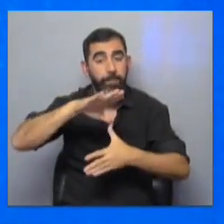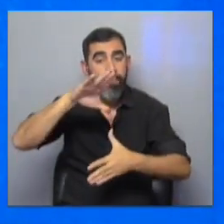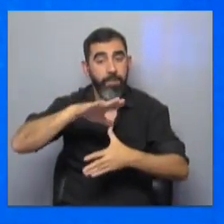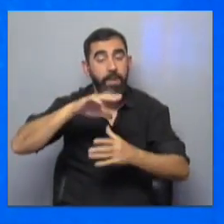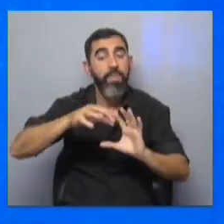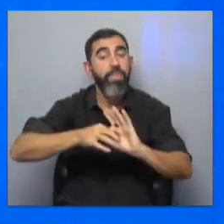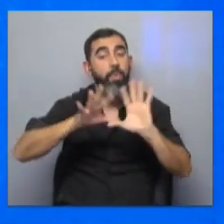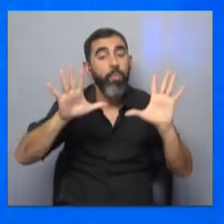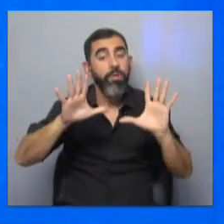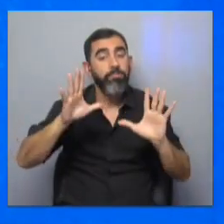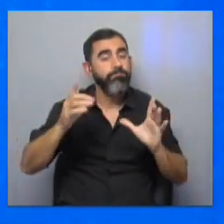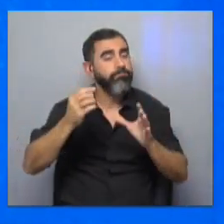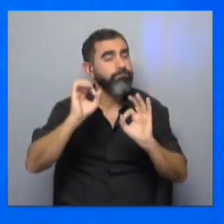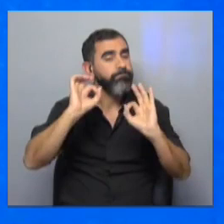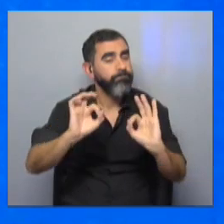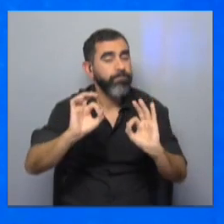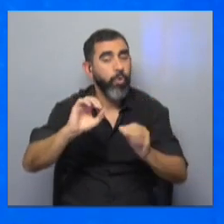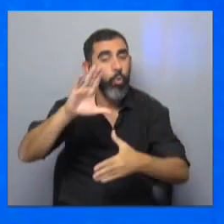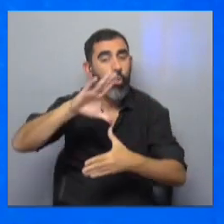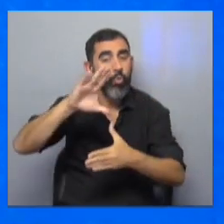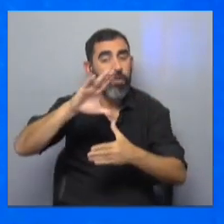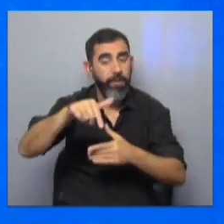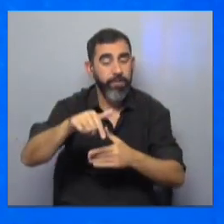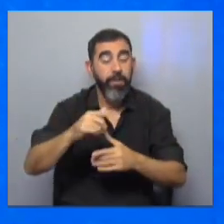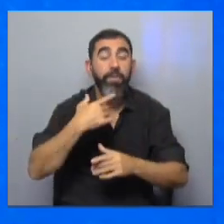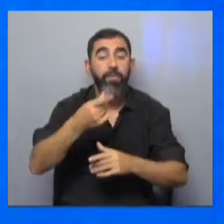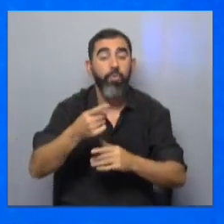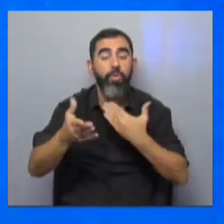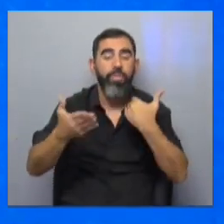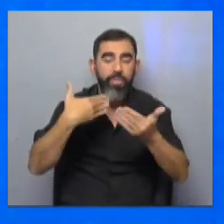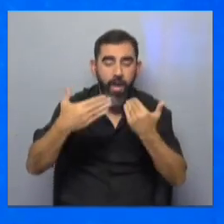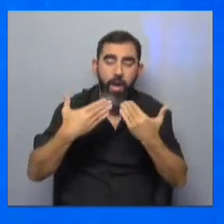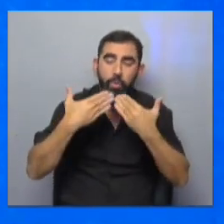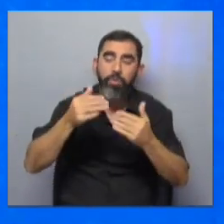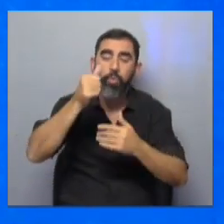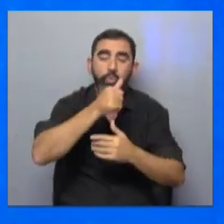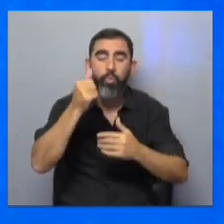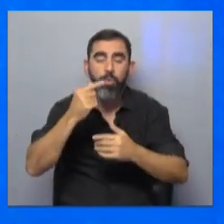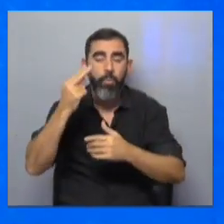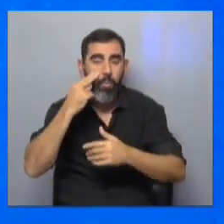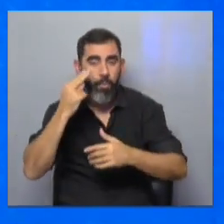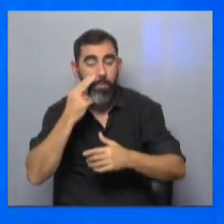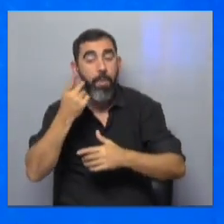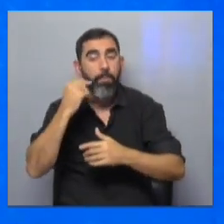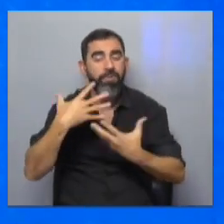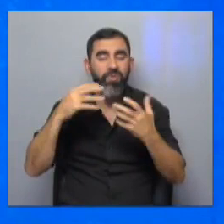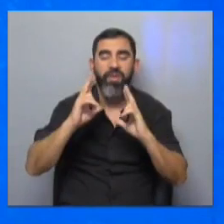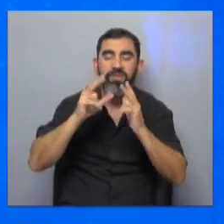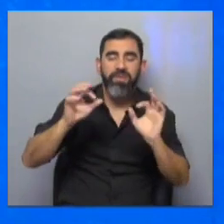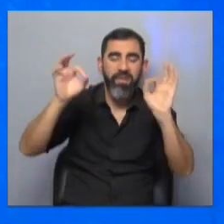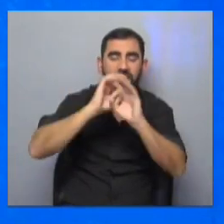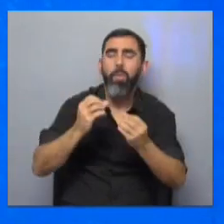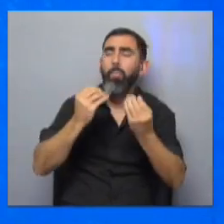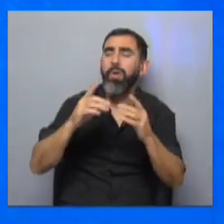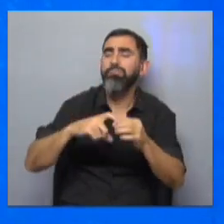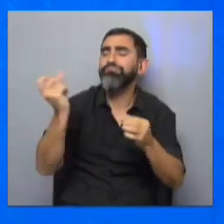que la democracia es un sello distintivo del continente. Dijo que mediante el diálogo se solucionan las diferencias, pero evitó referirse a por